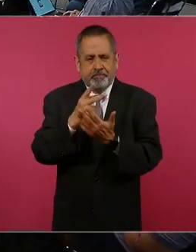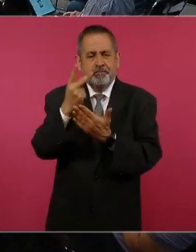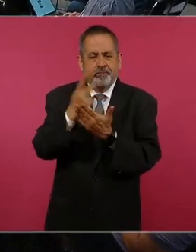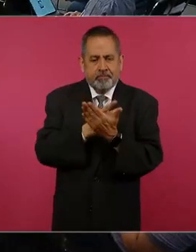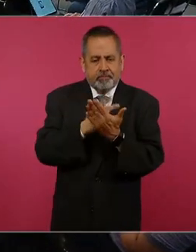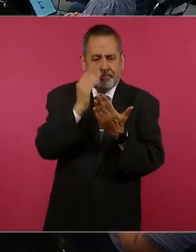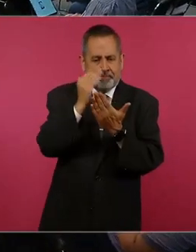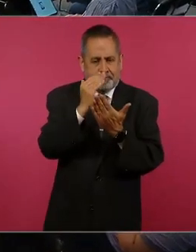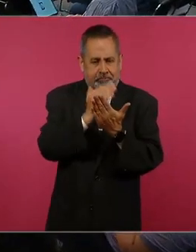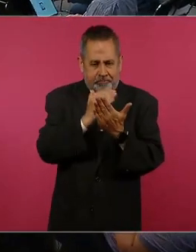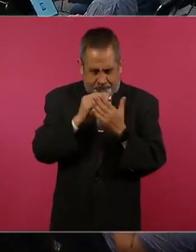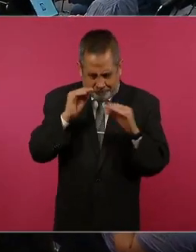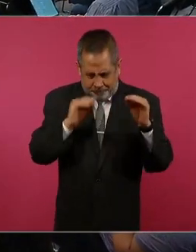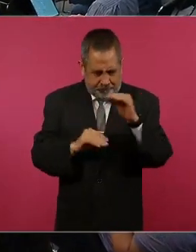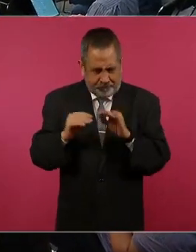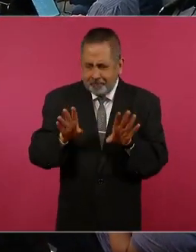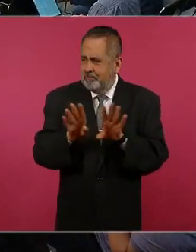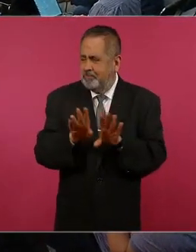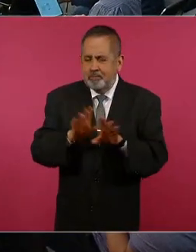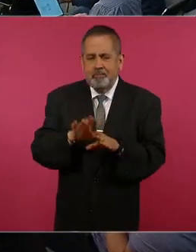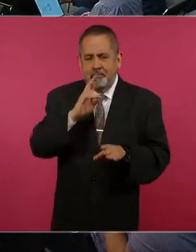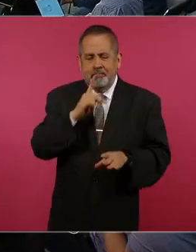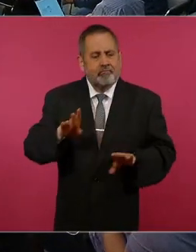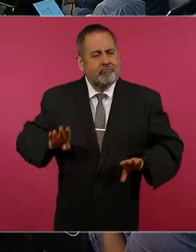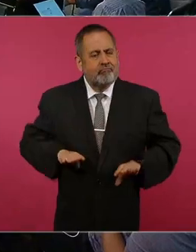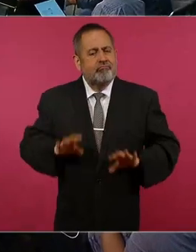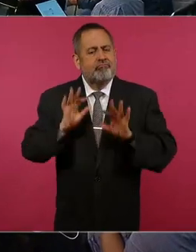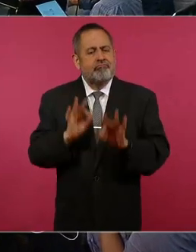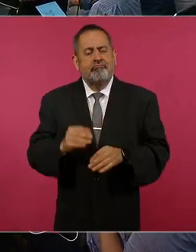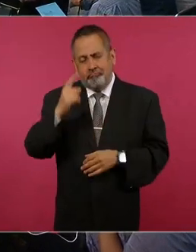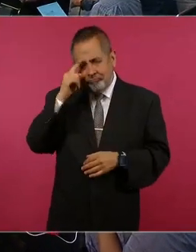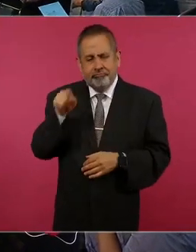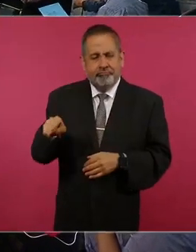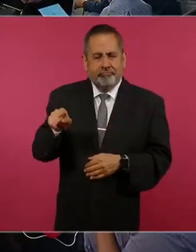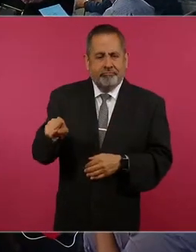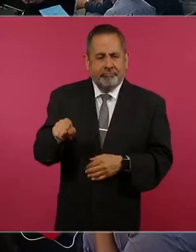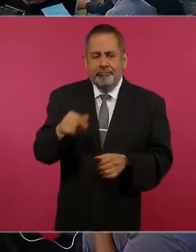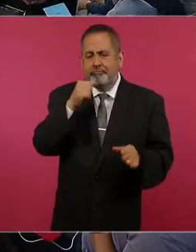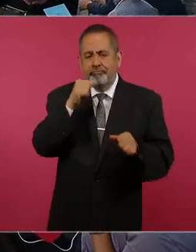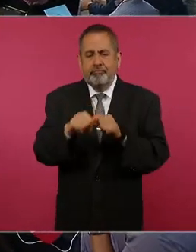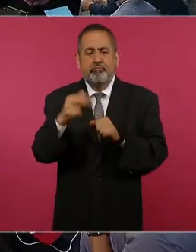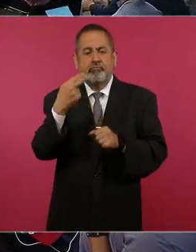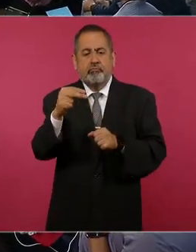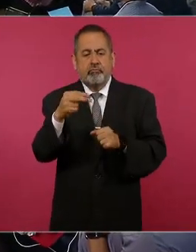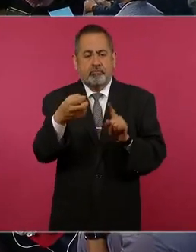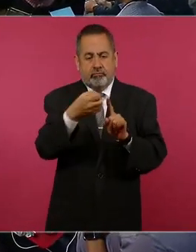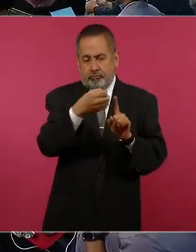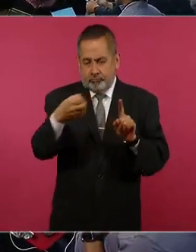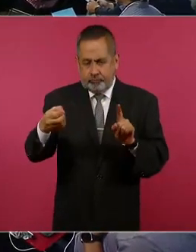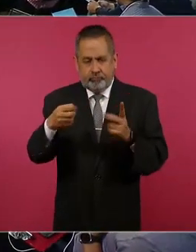que sea de acuerdo a la letra, del apellido